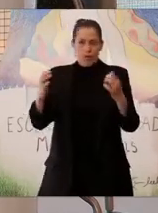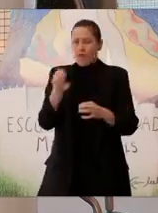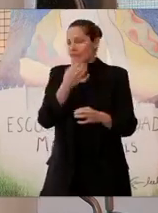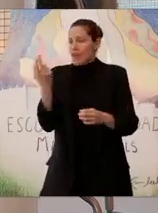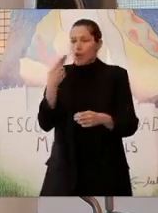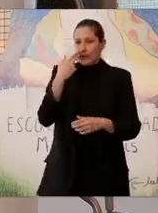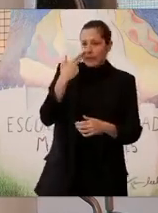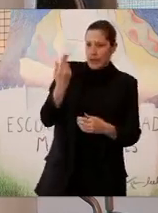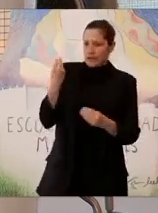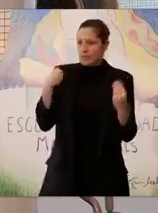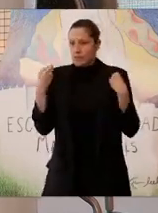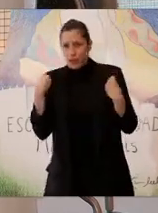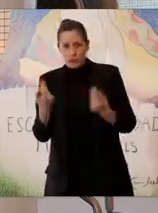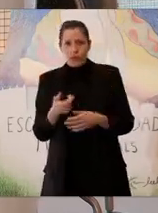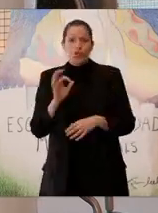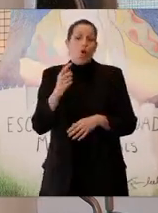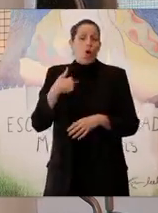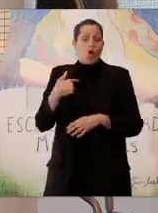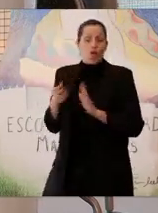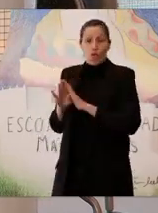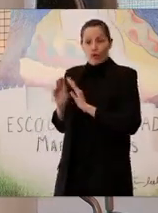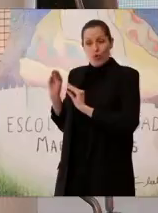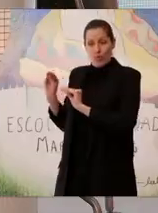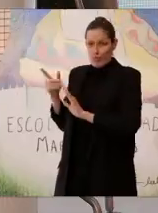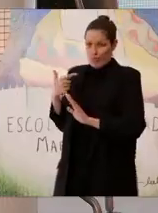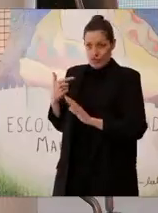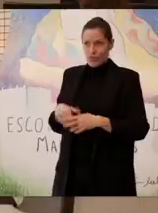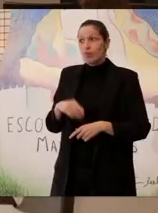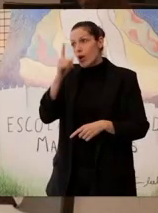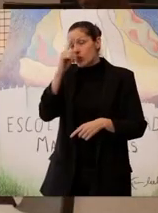Yo sigo preguntando. No sé si queréis hacer alguna...